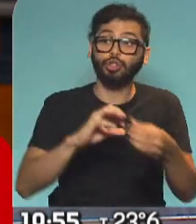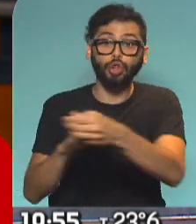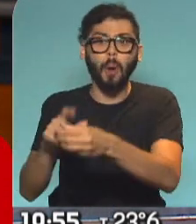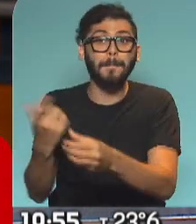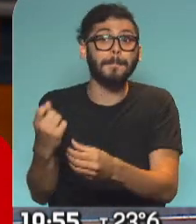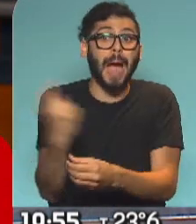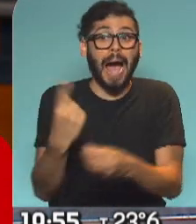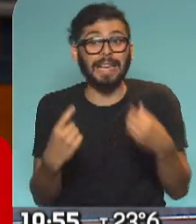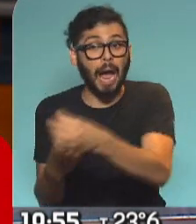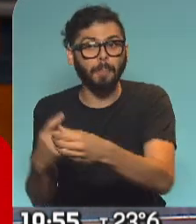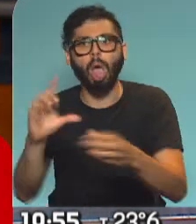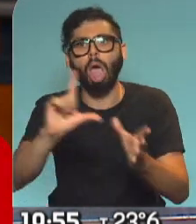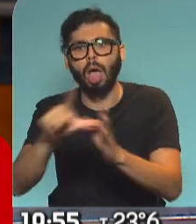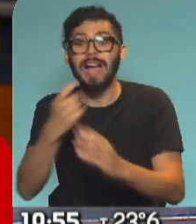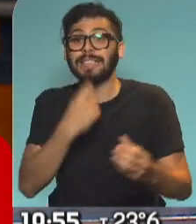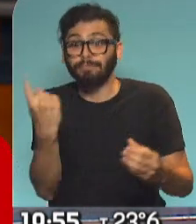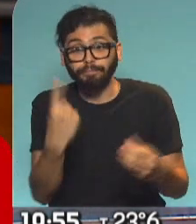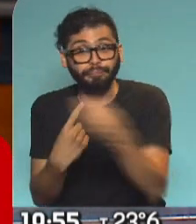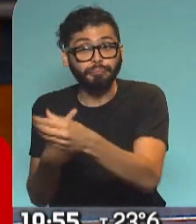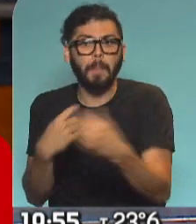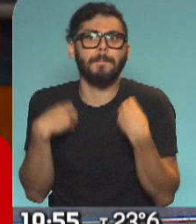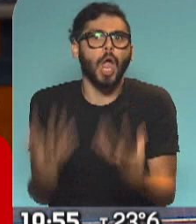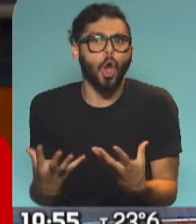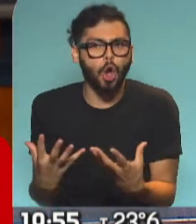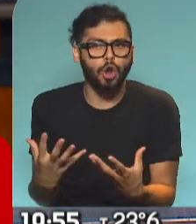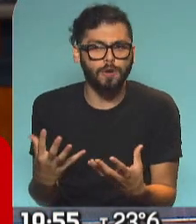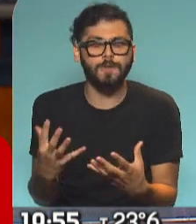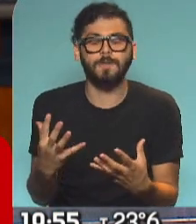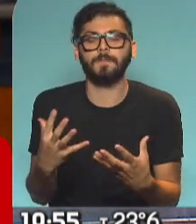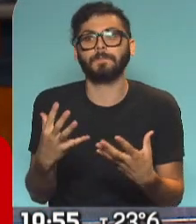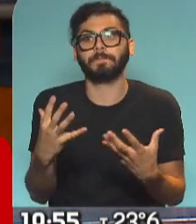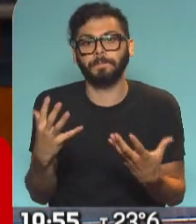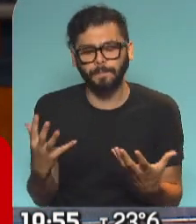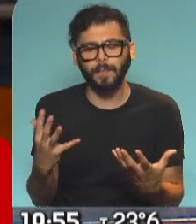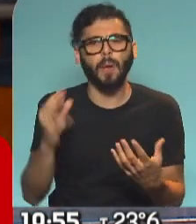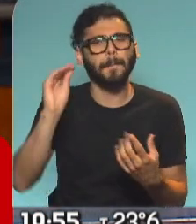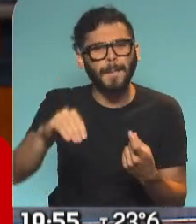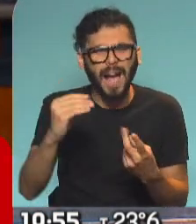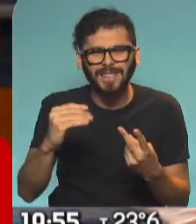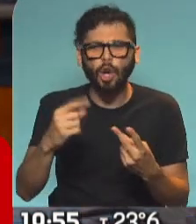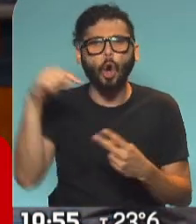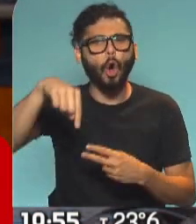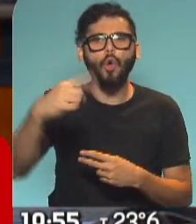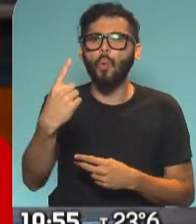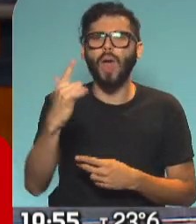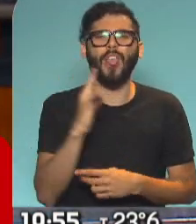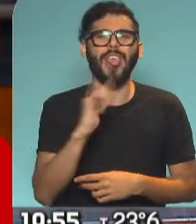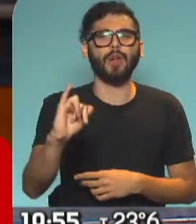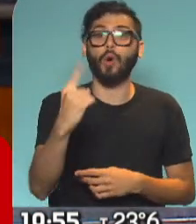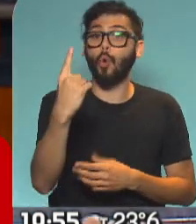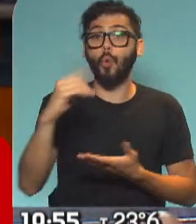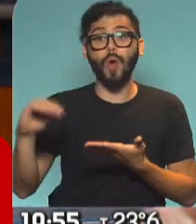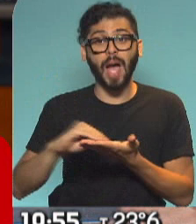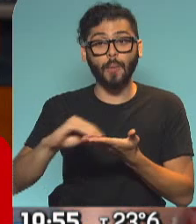lo cual es contrafáctico y absolutamente incomprobable. Pero a propósito de eso, hoy hubo, y vamos a verla ahora, una denuncia de un